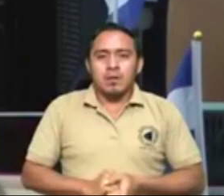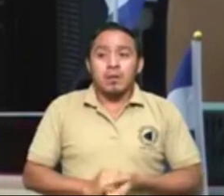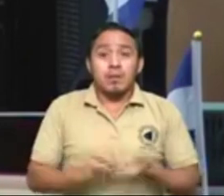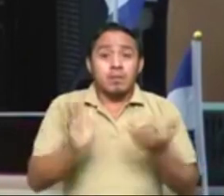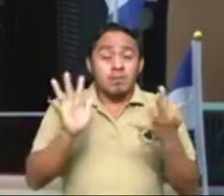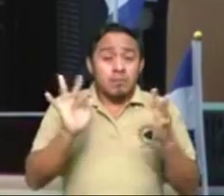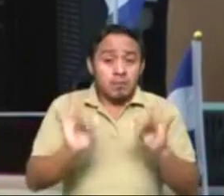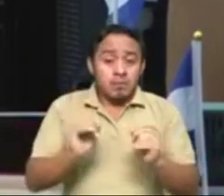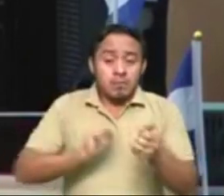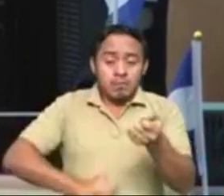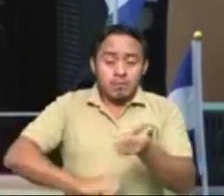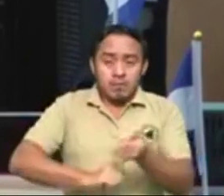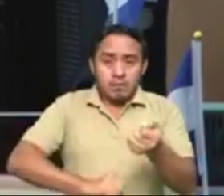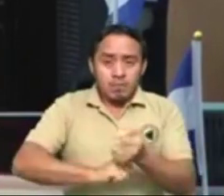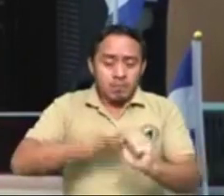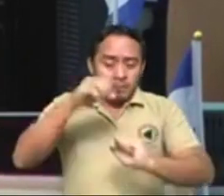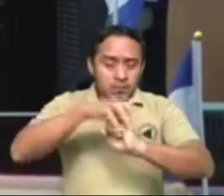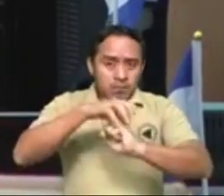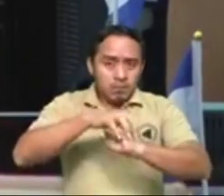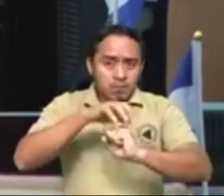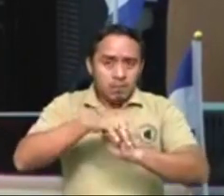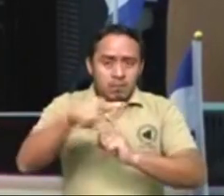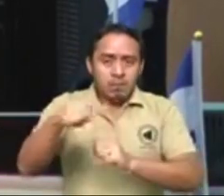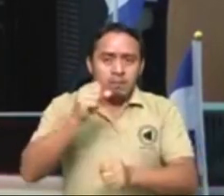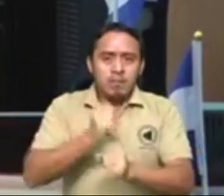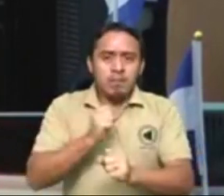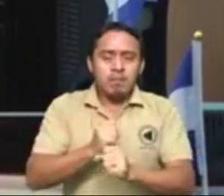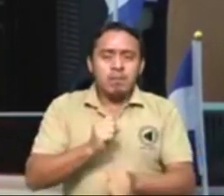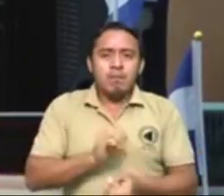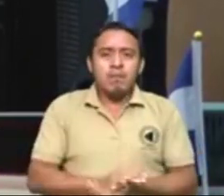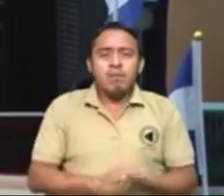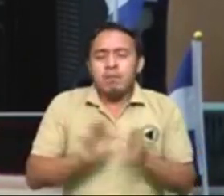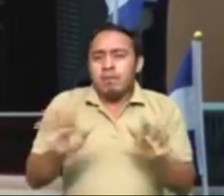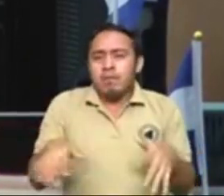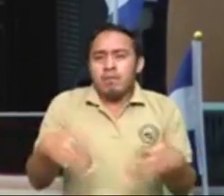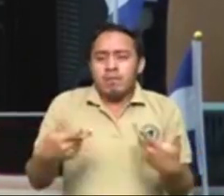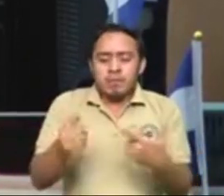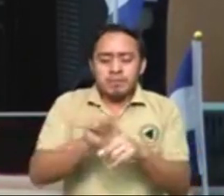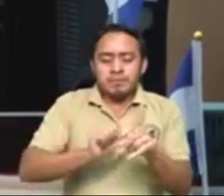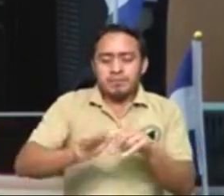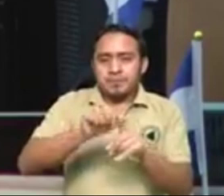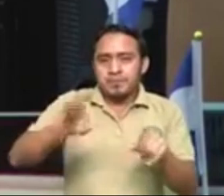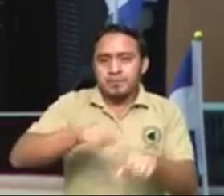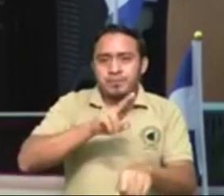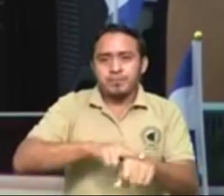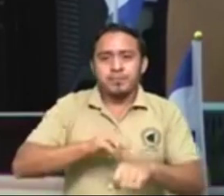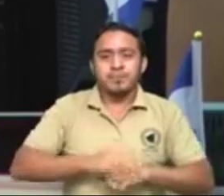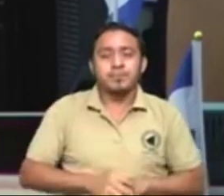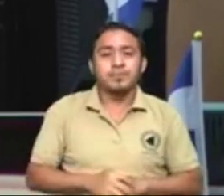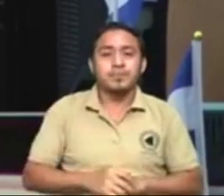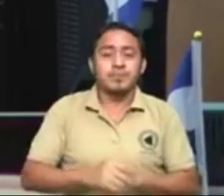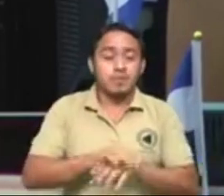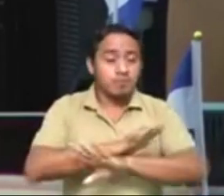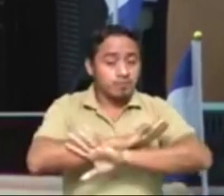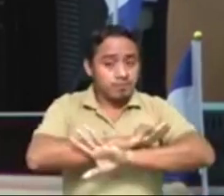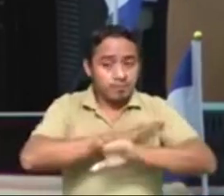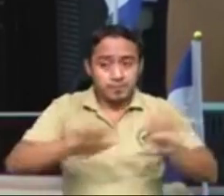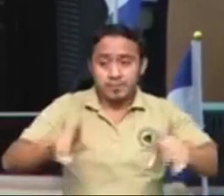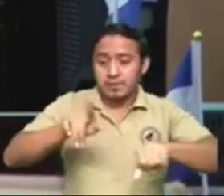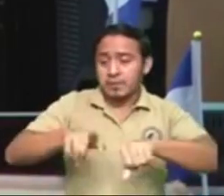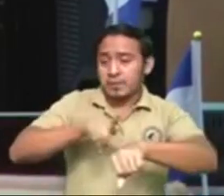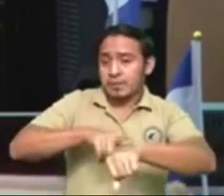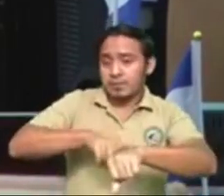estaremos contribuyendo como comisión para que la Asamblea Nacional cierre este